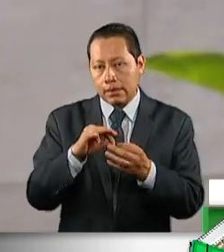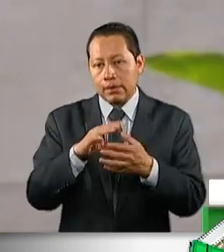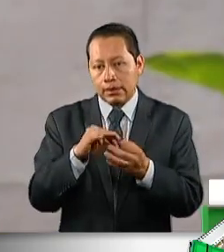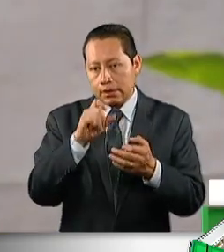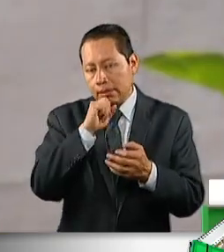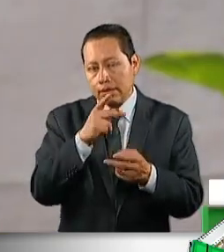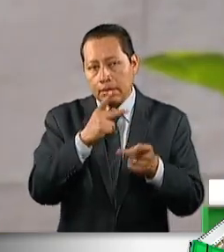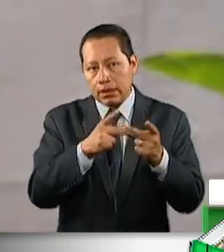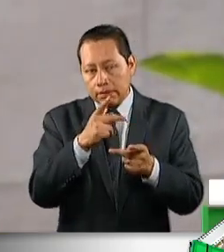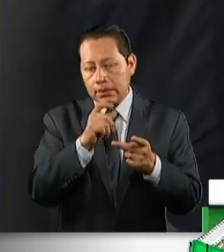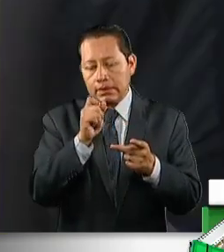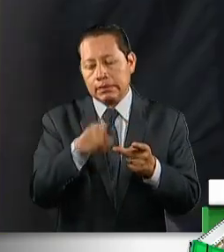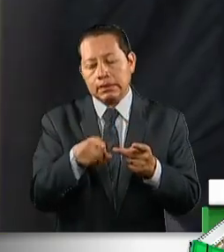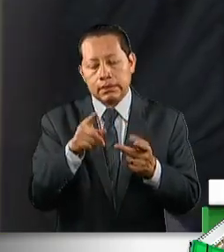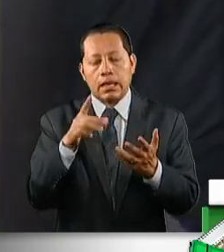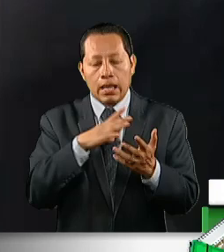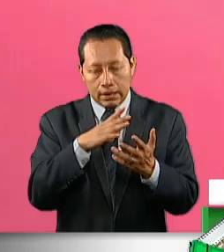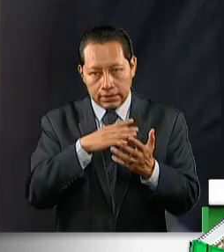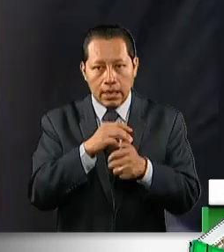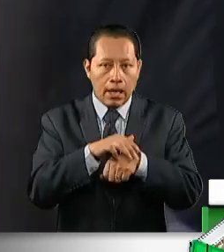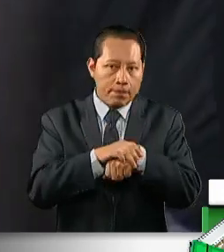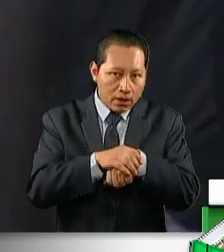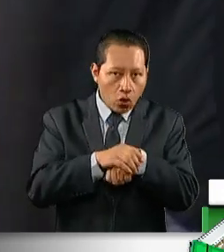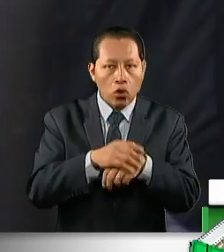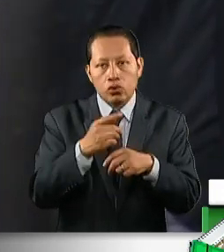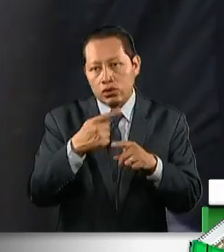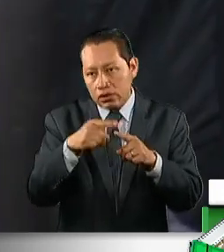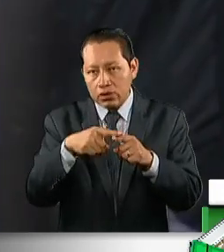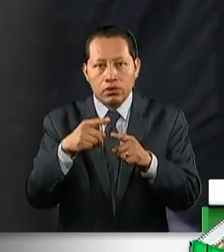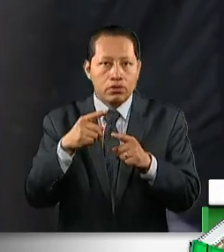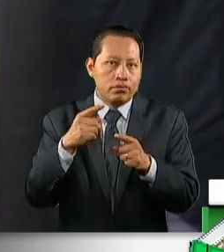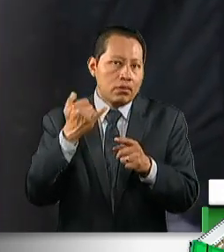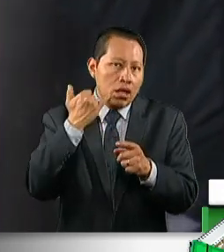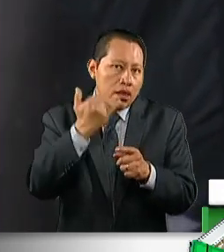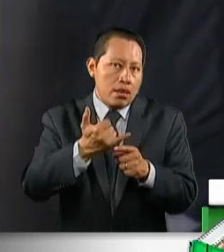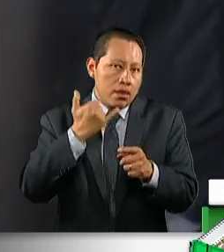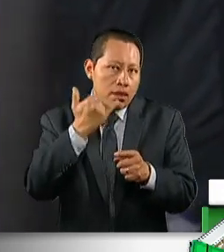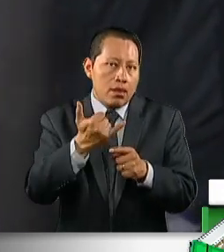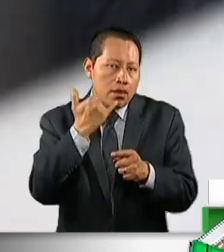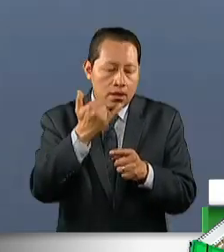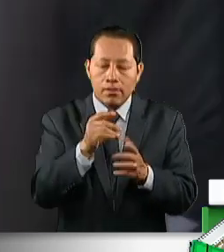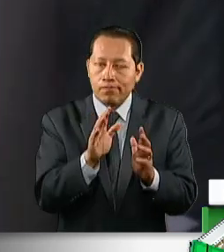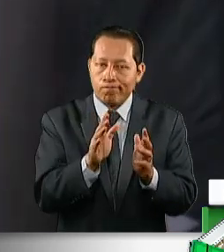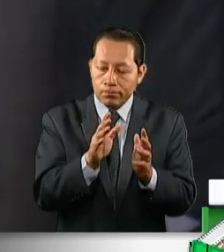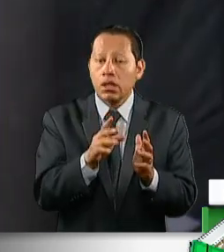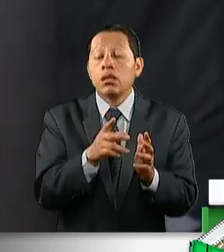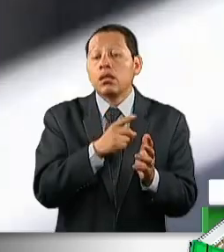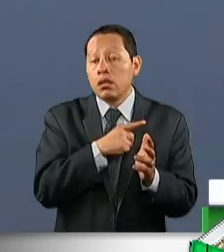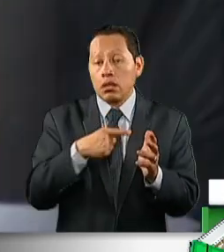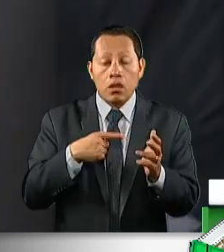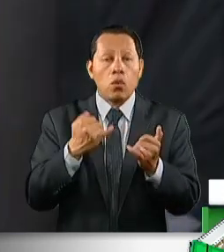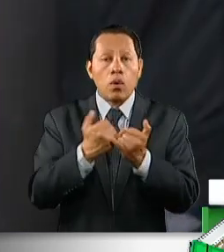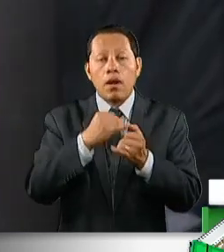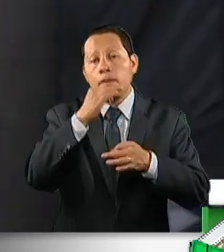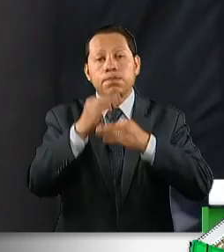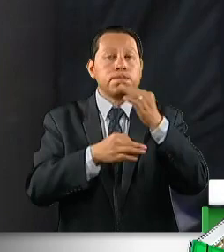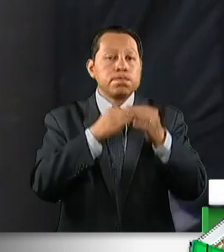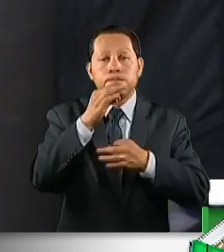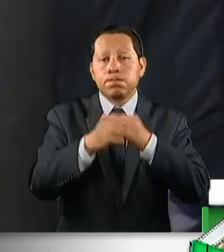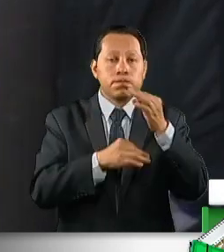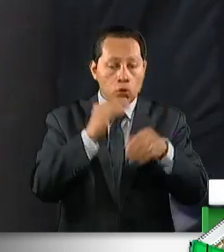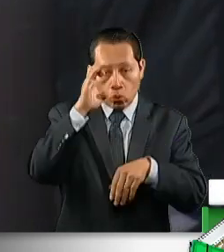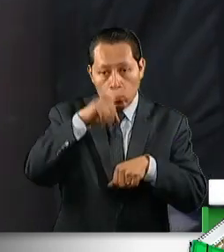amigos ocasionando incluso daño psicológico también se manifestaron a favor de difundir una cultura de prevención ante este tipo de